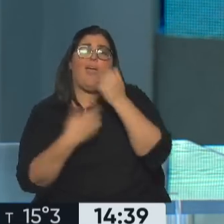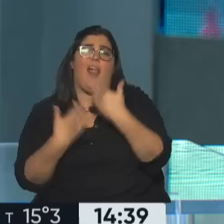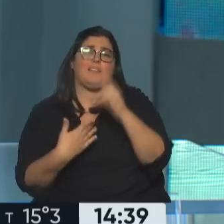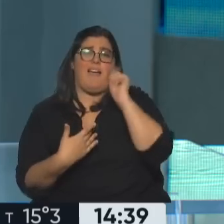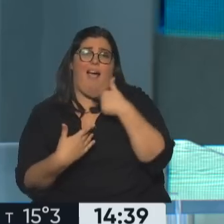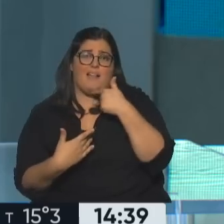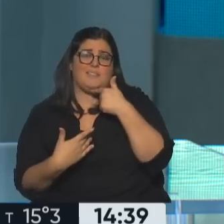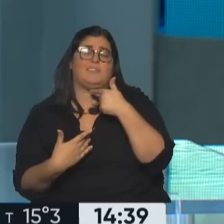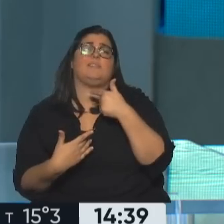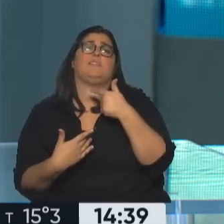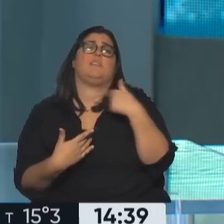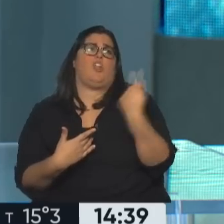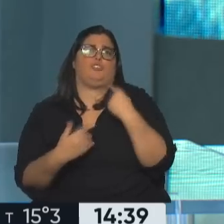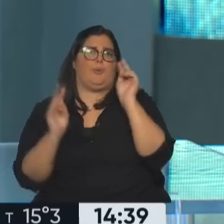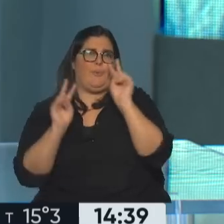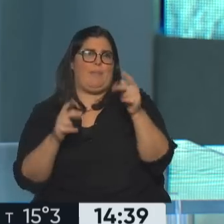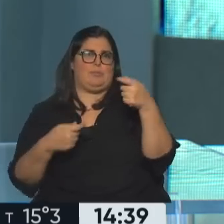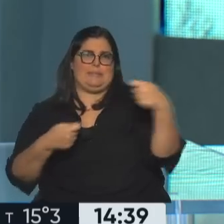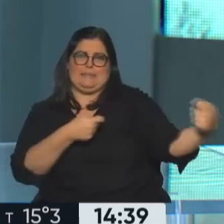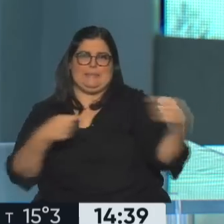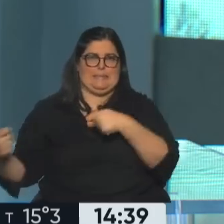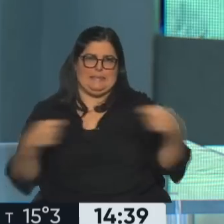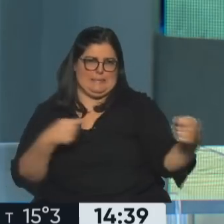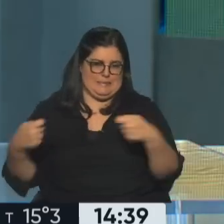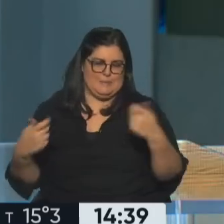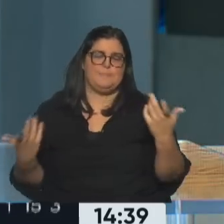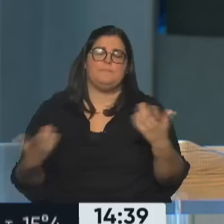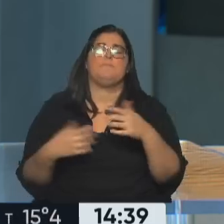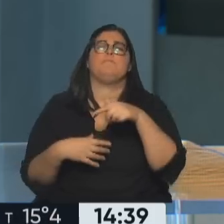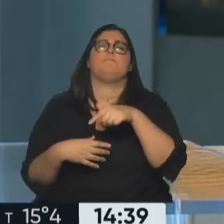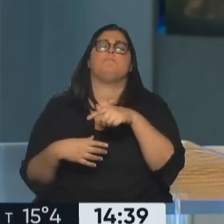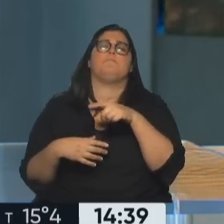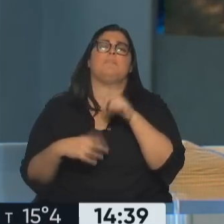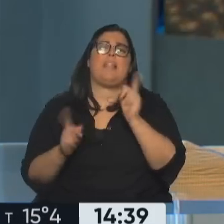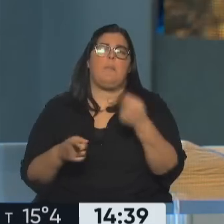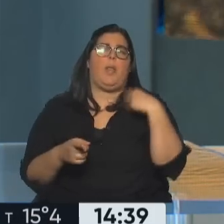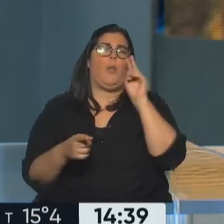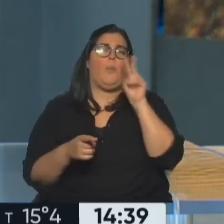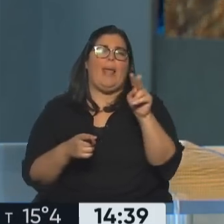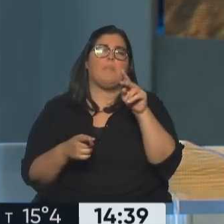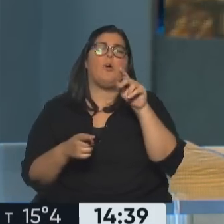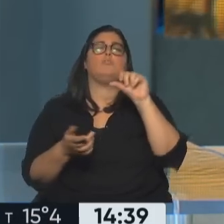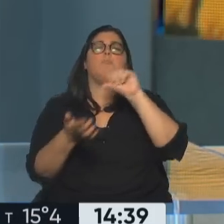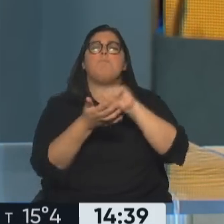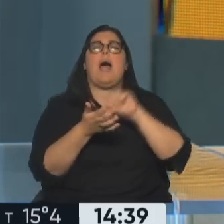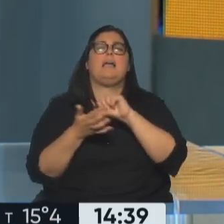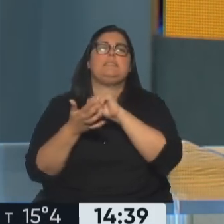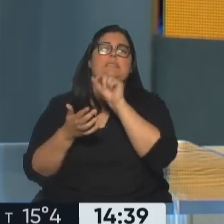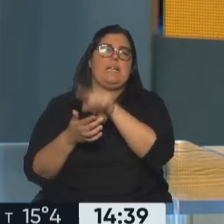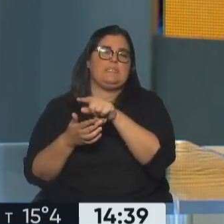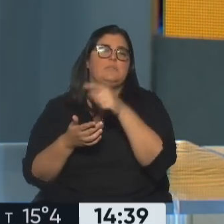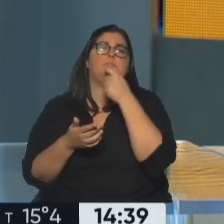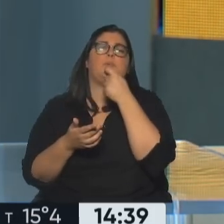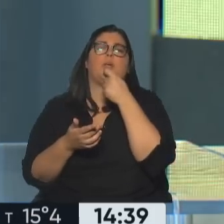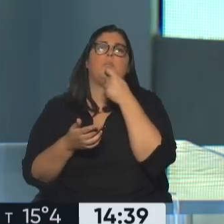estamos viendo, ¿no? Esta disputa. Y que mientras tanto estamos viendo, por ejemplo, los países de la OCDE que anunciaron recientemente una